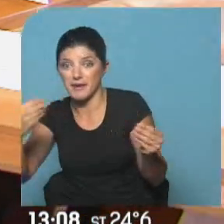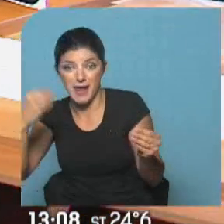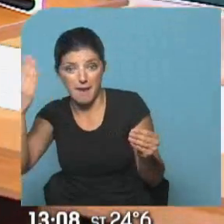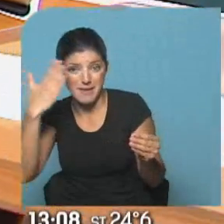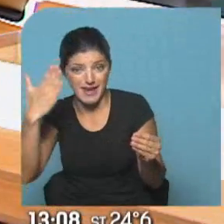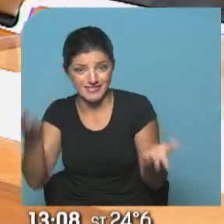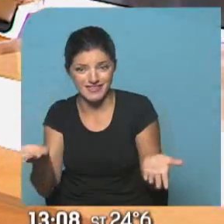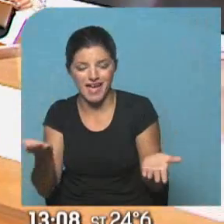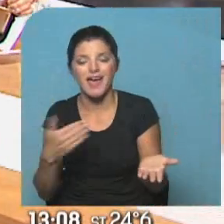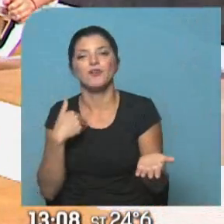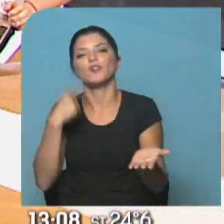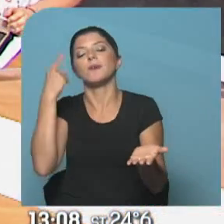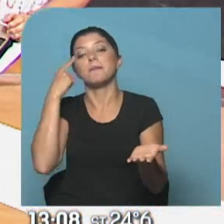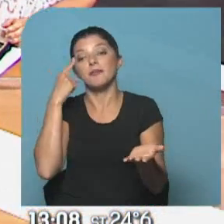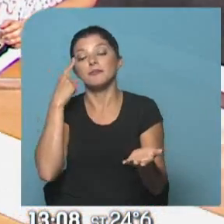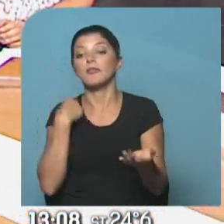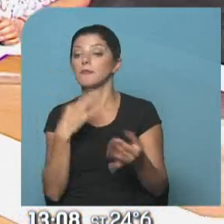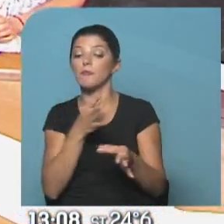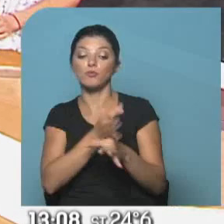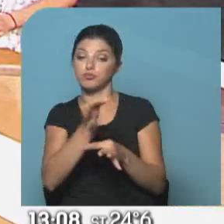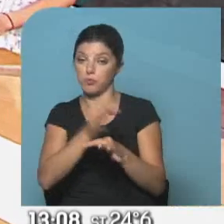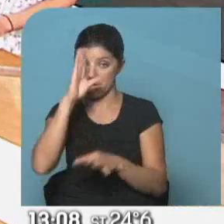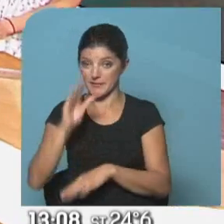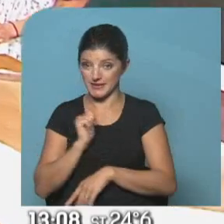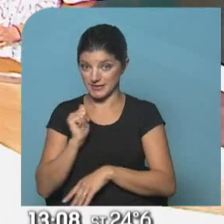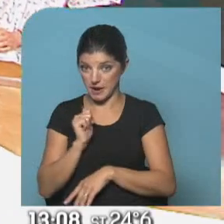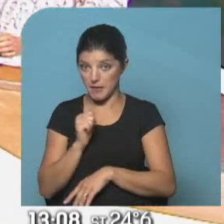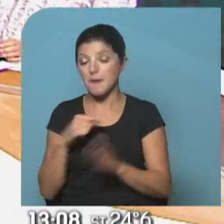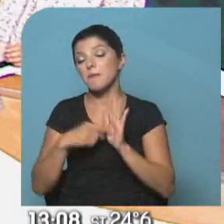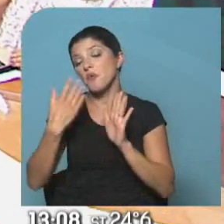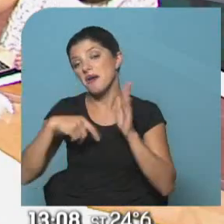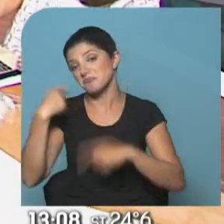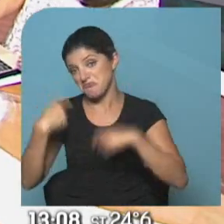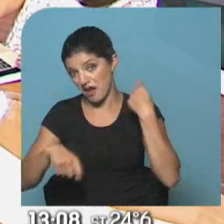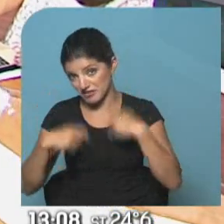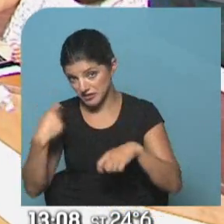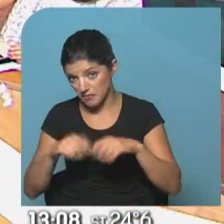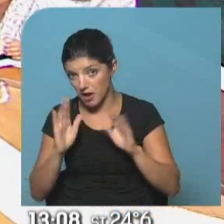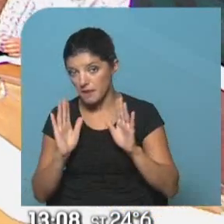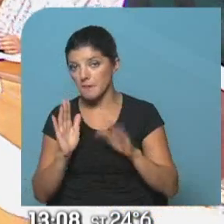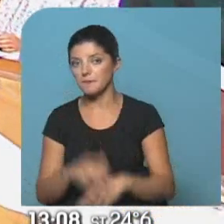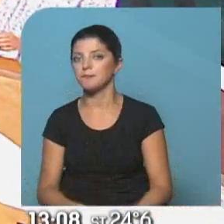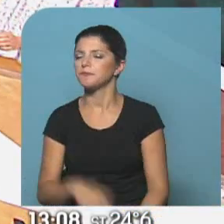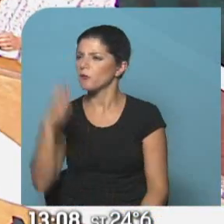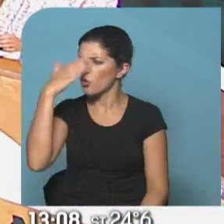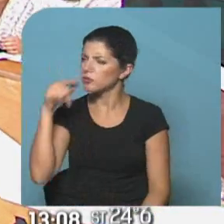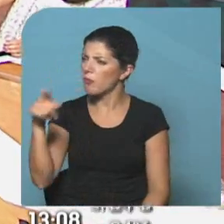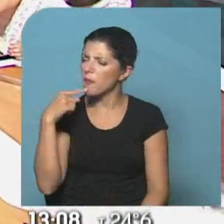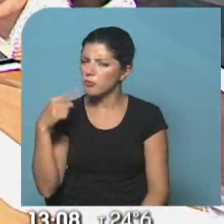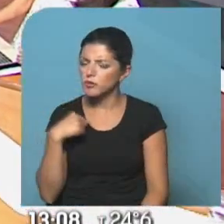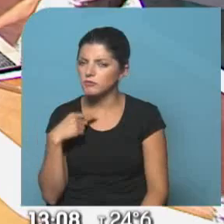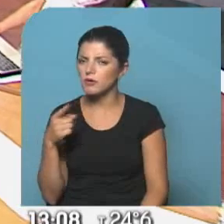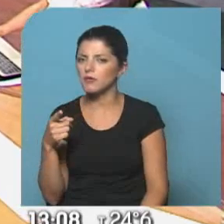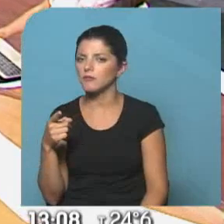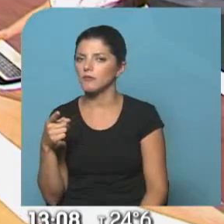se plantea la preparación militar de una manera mucho más flexible. Pero el punto que por ahí tocabas al final, que me parece que es importante,